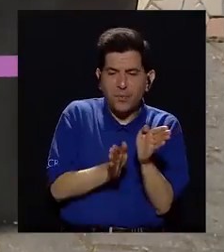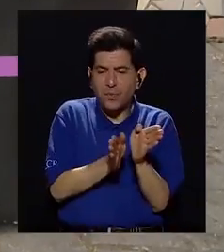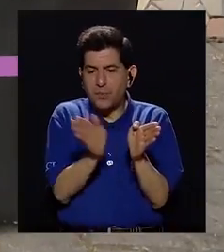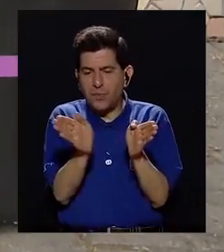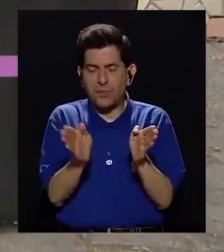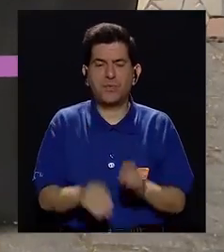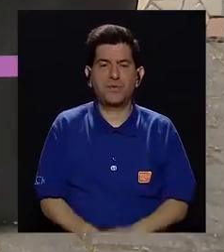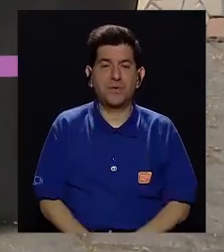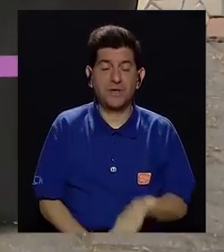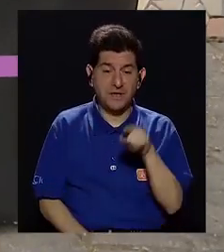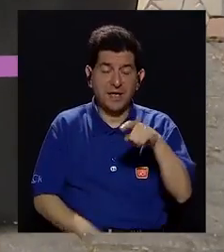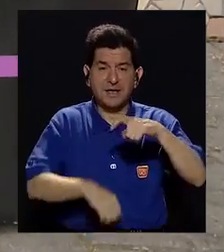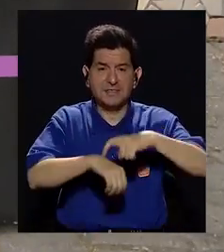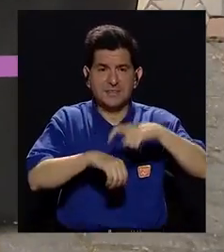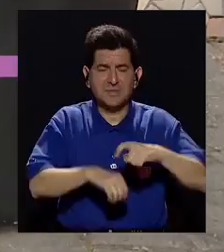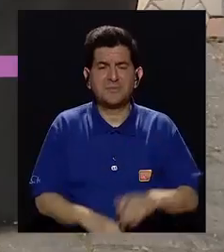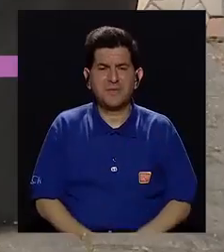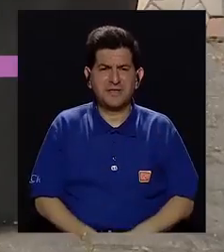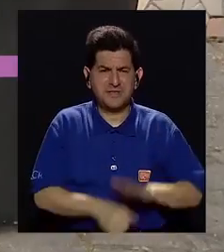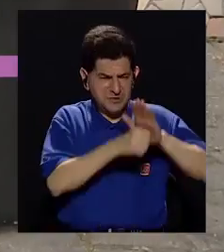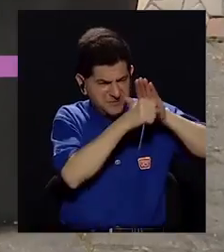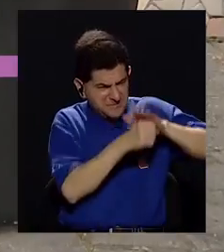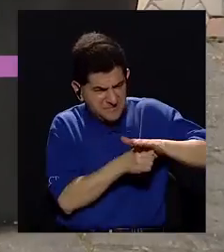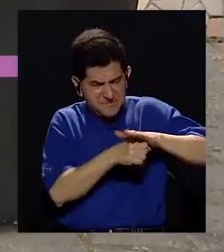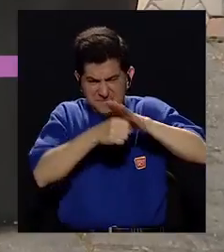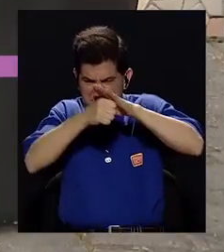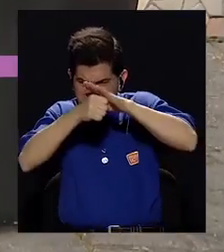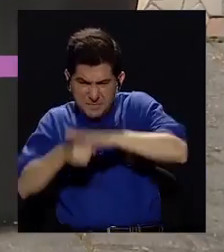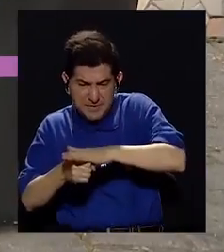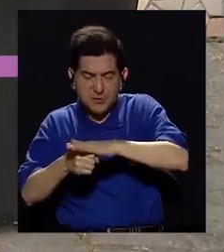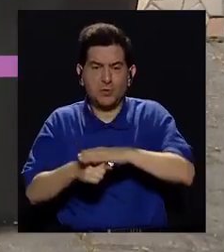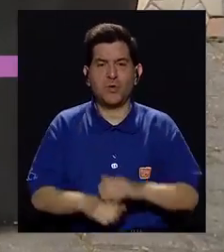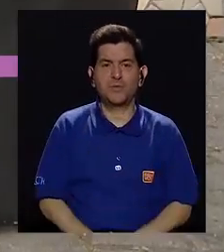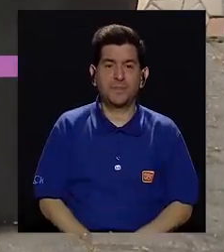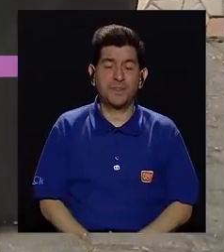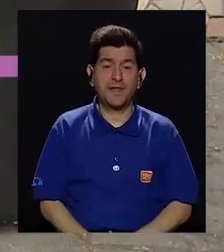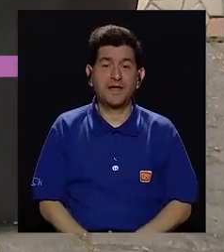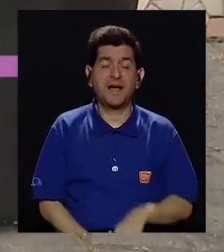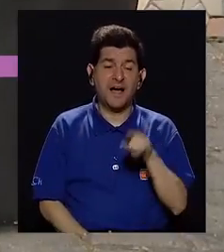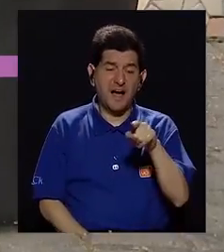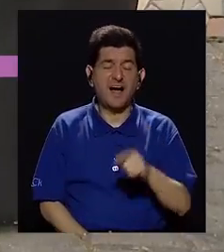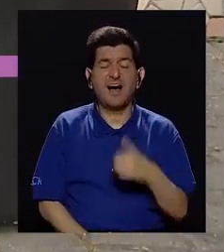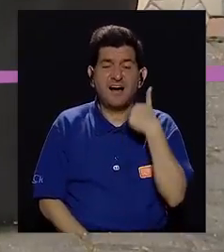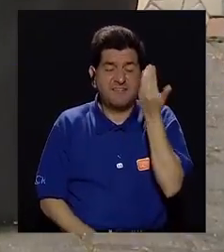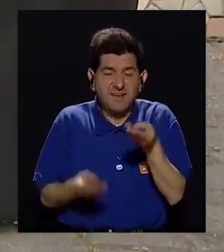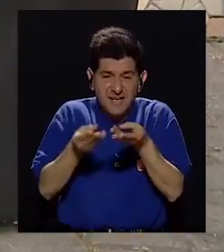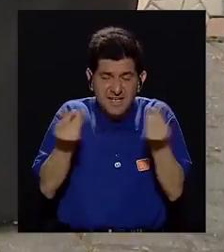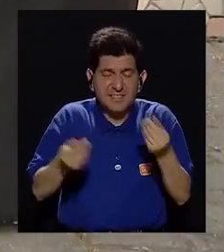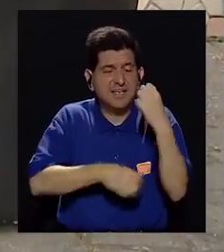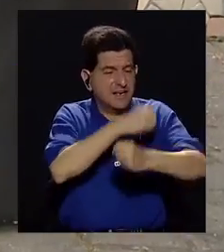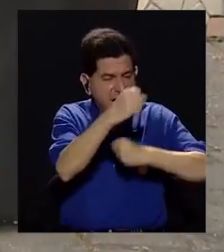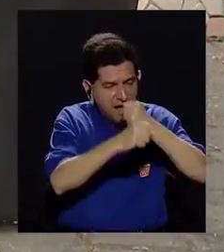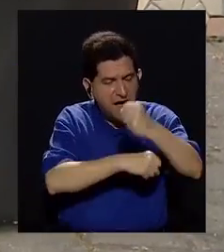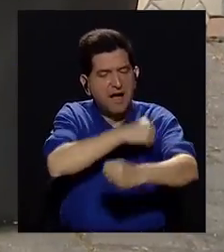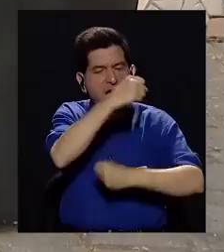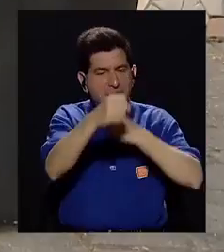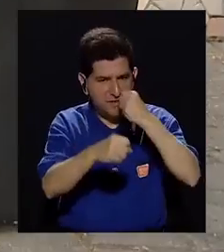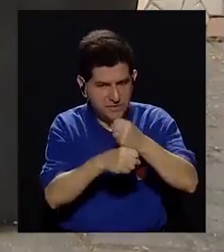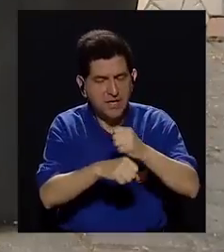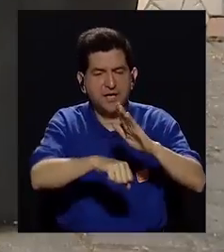una carga excéntrica solo en la parte de afuera de la rodilla, entonces genera un aumento de presión que va predisponiendo al desgaste a través de muchos